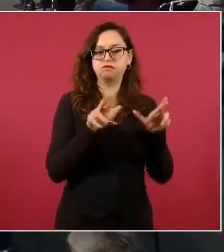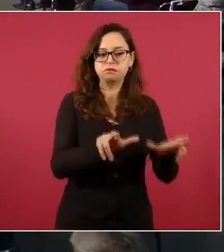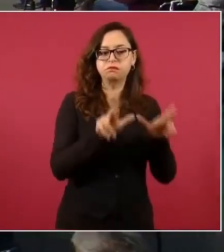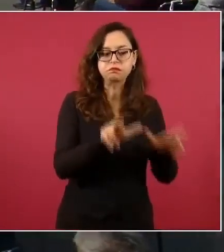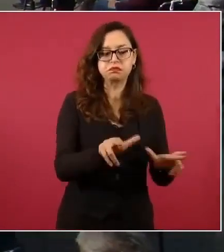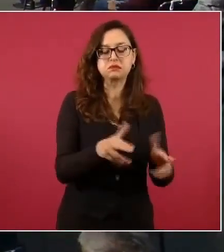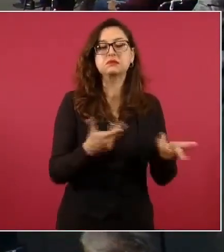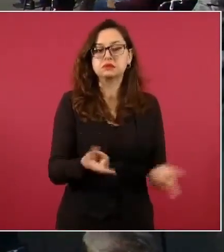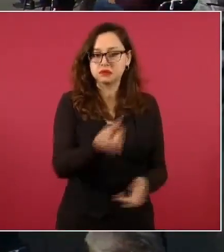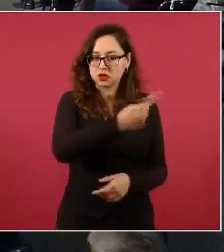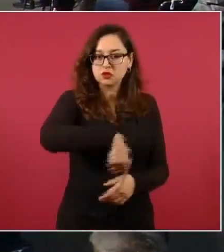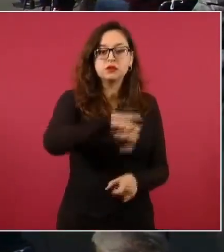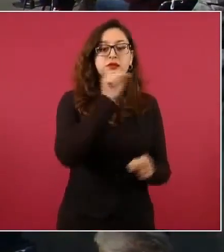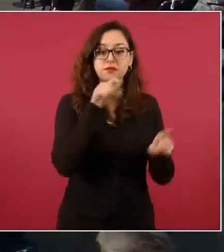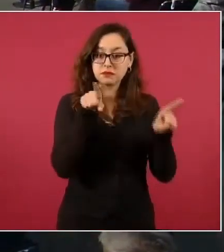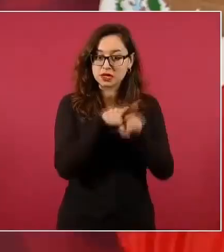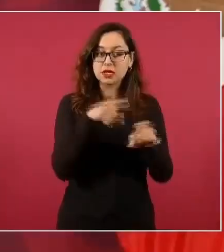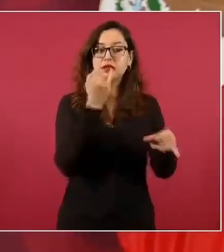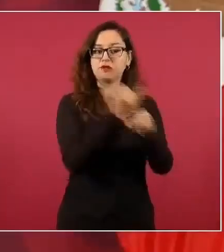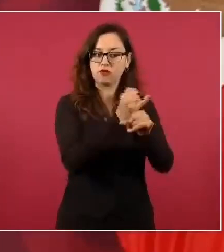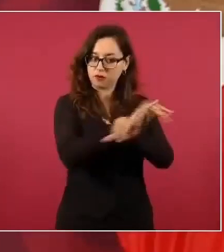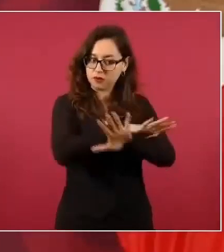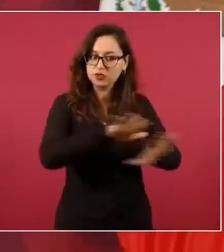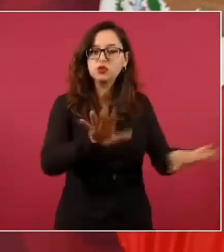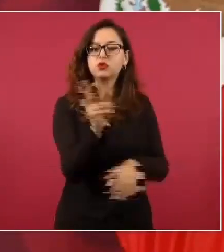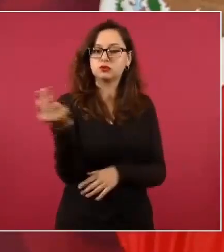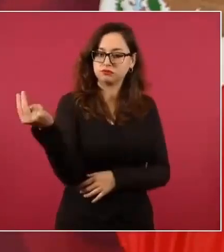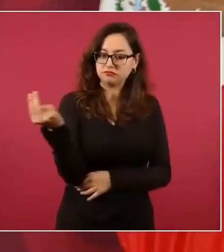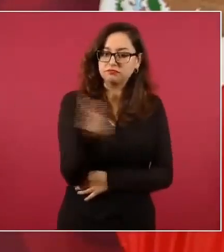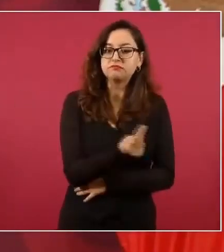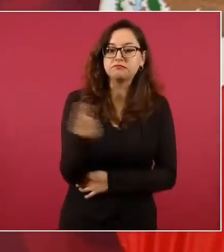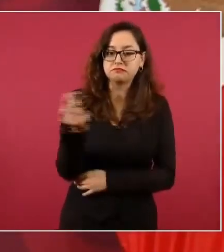además que los hay, hijos de